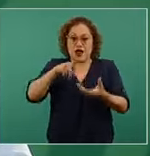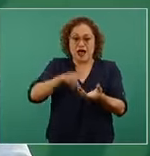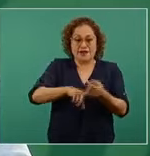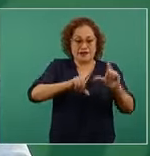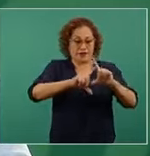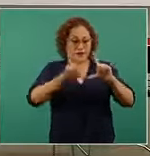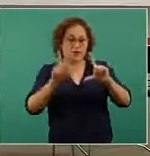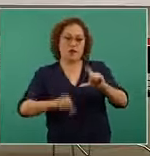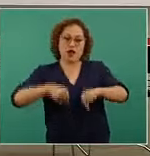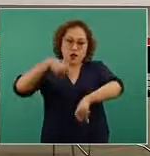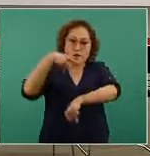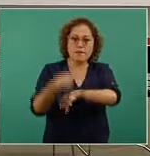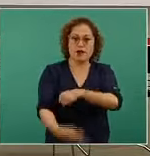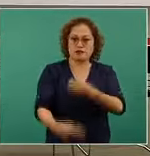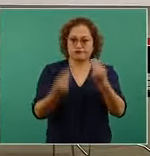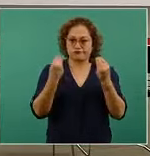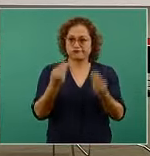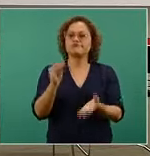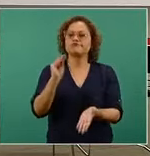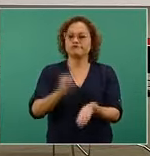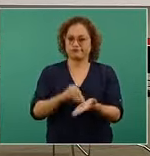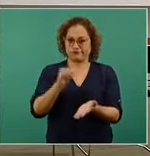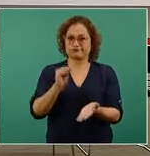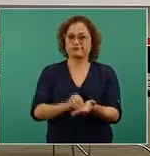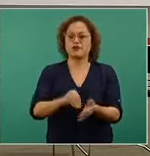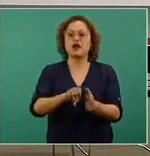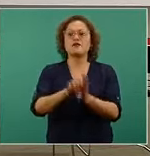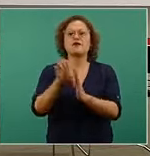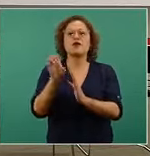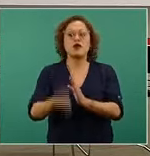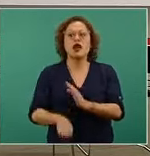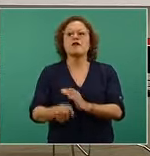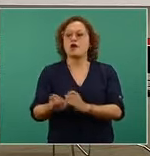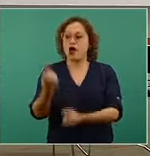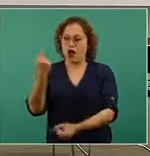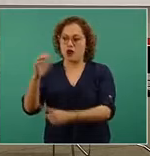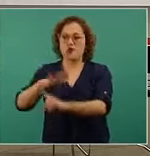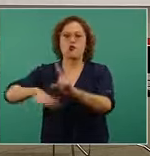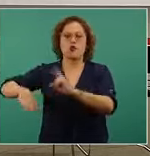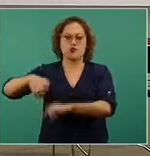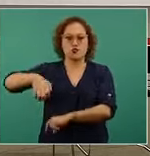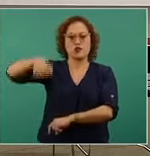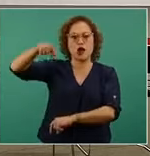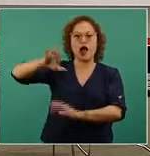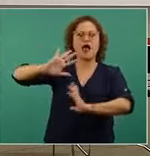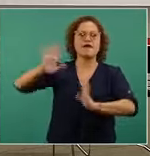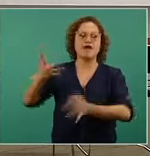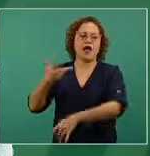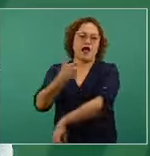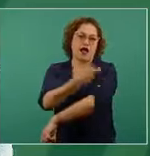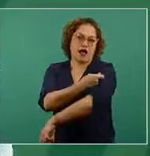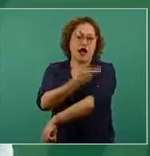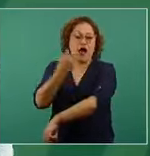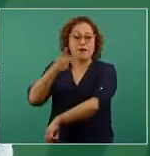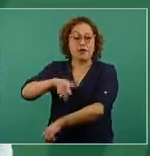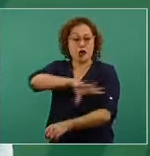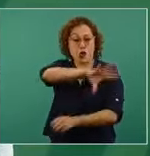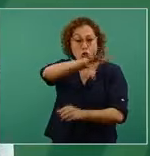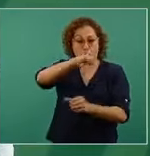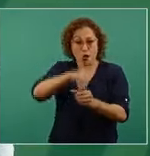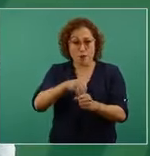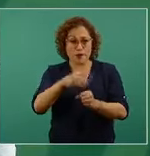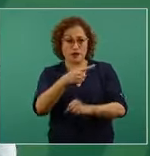población que está en riesgo tenemos un porcentaje de población vacunada pues que obviamente no cubre al grueso de la población